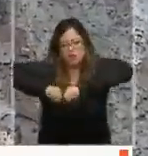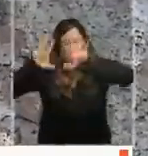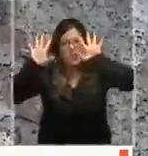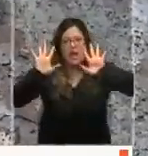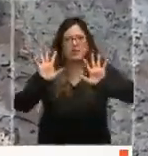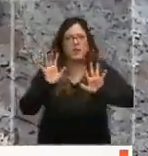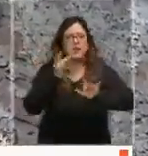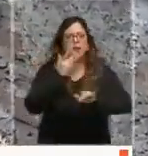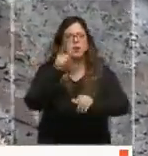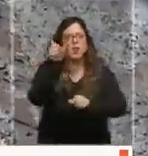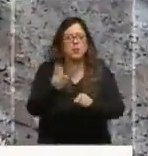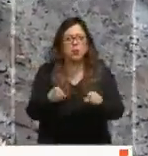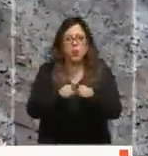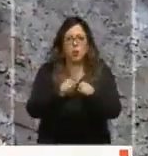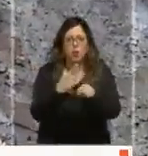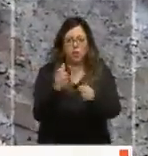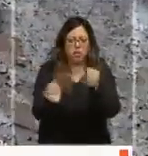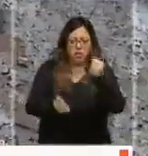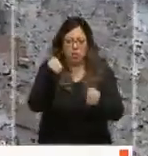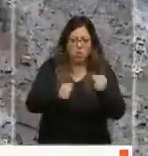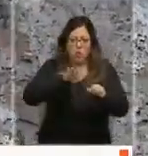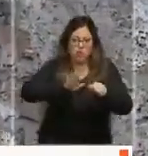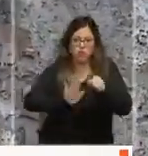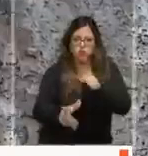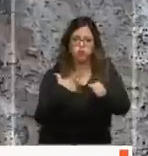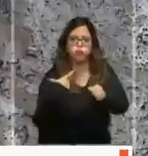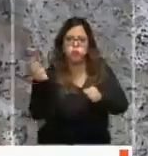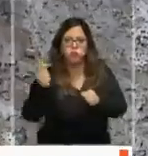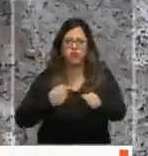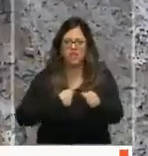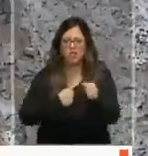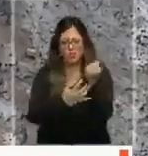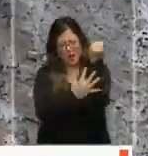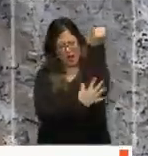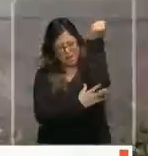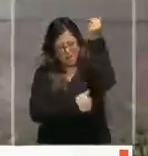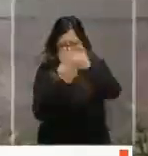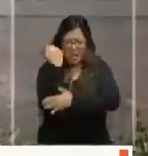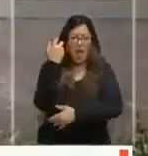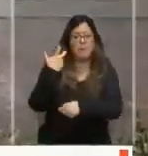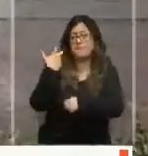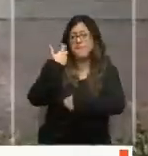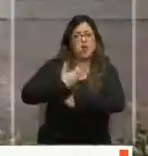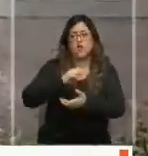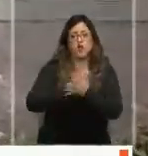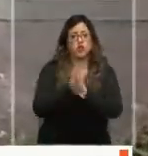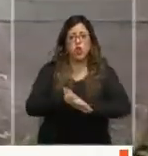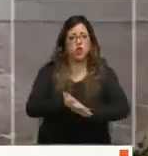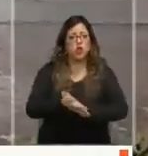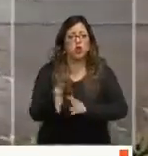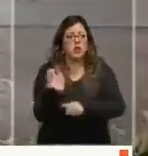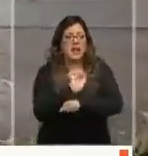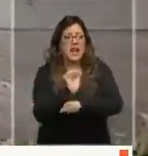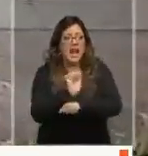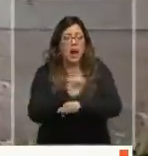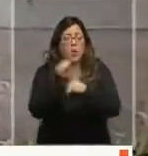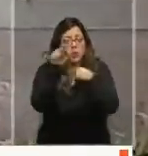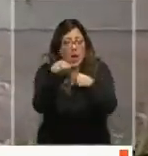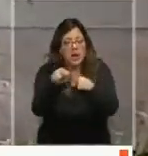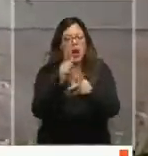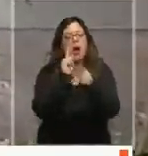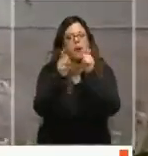empezó a tomar más velocidad y me dejó toda ramillada, la cosa es que me robó todo. Y es que el autolanzazo es